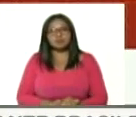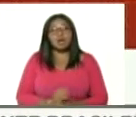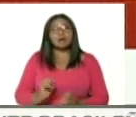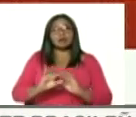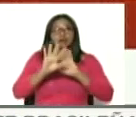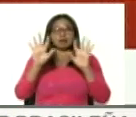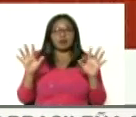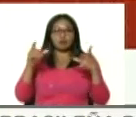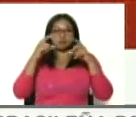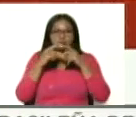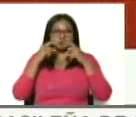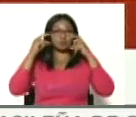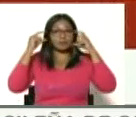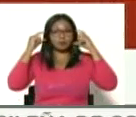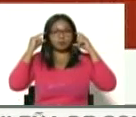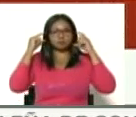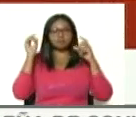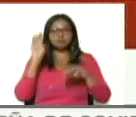tapabocas.